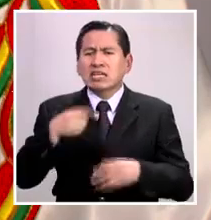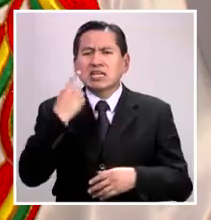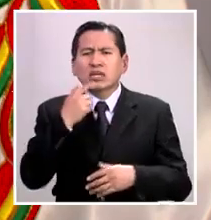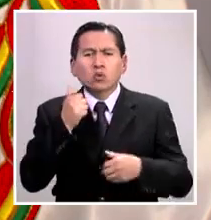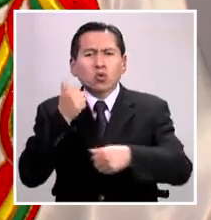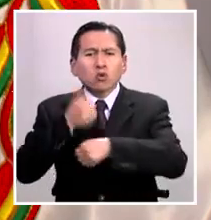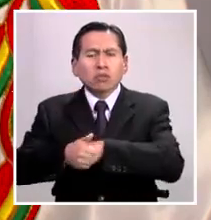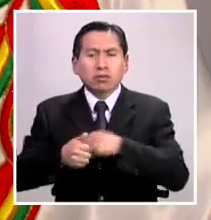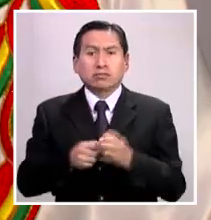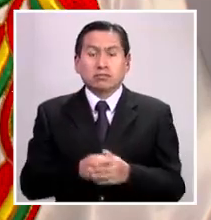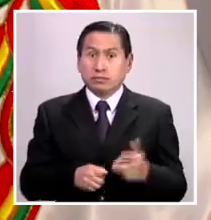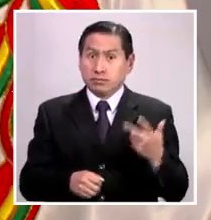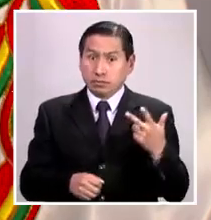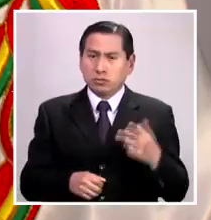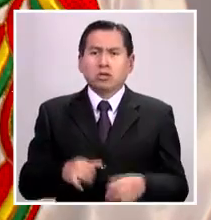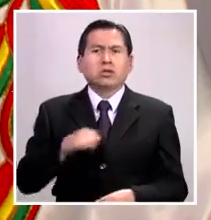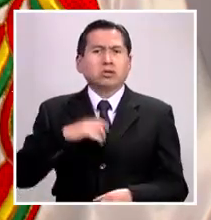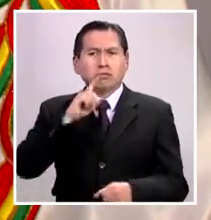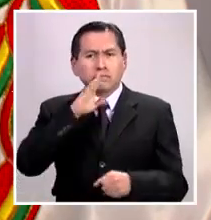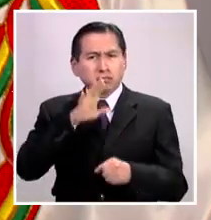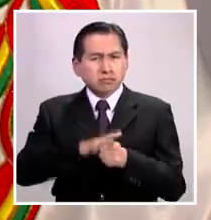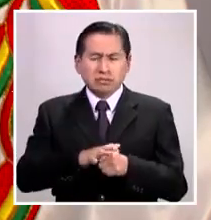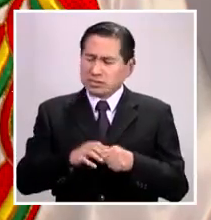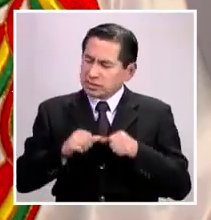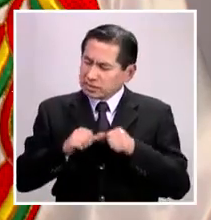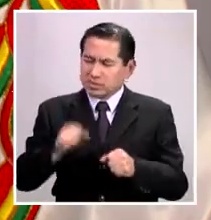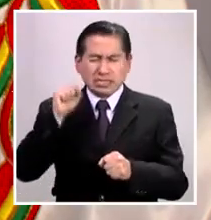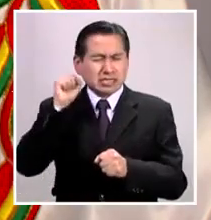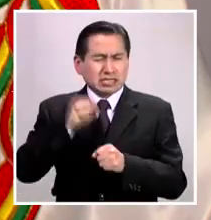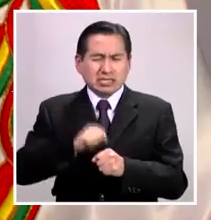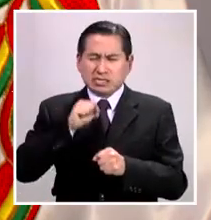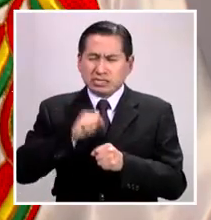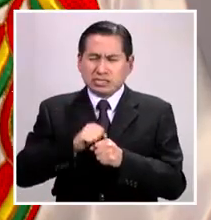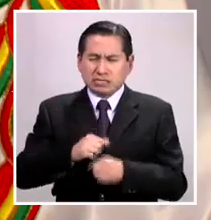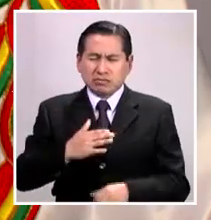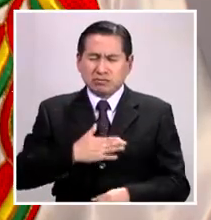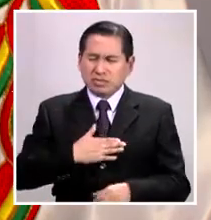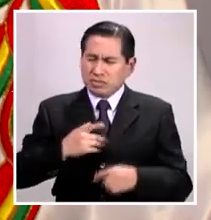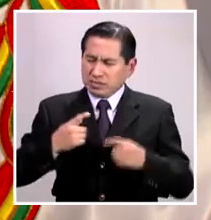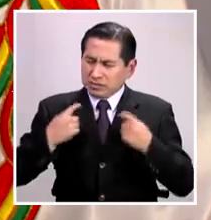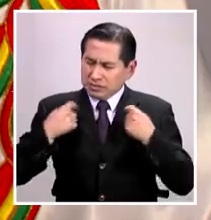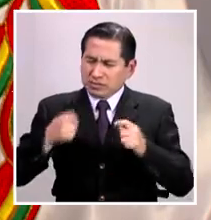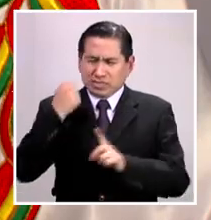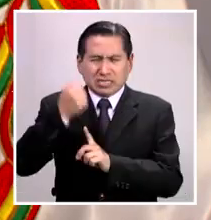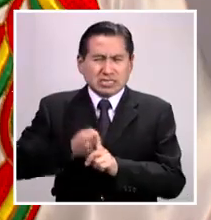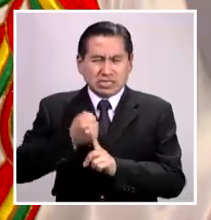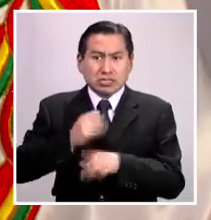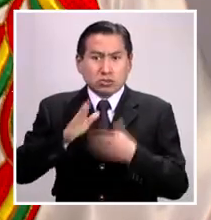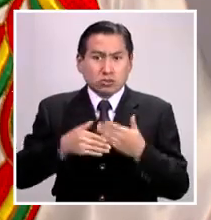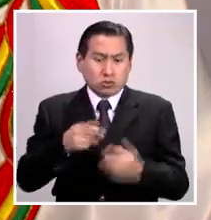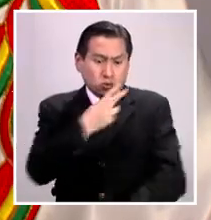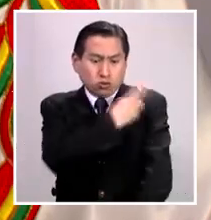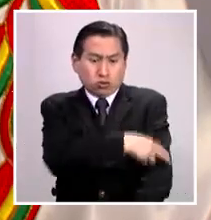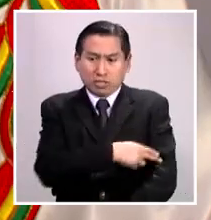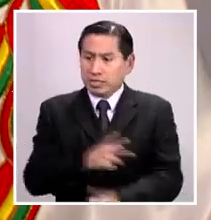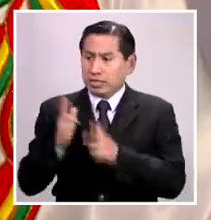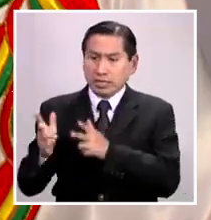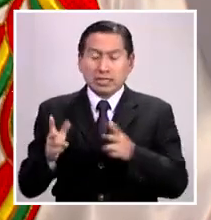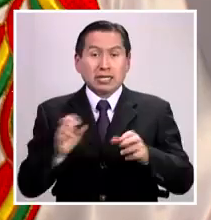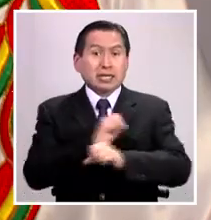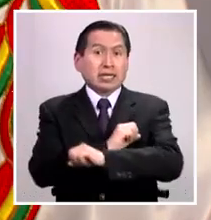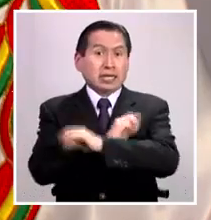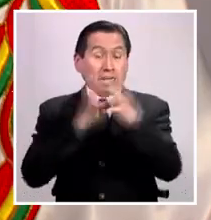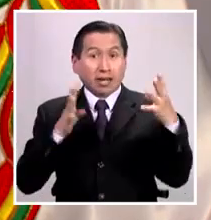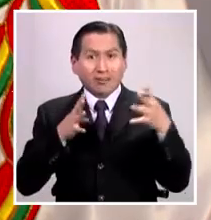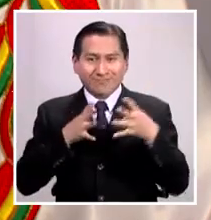y 3 me comprometo a seguir trabajando con todo mi esfuerzo para equipar hospitales con transparencia